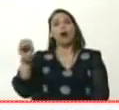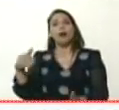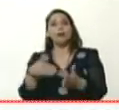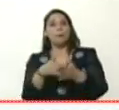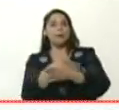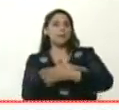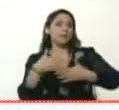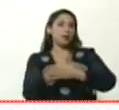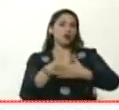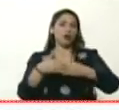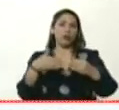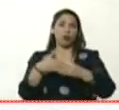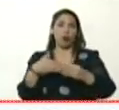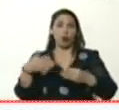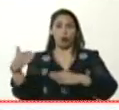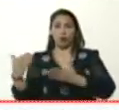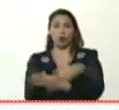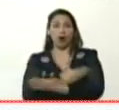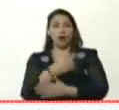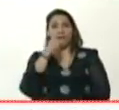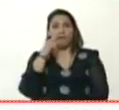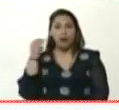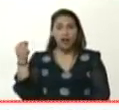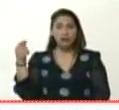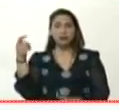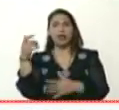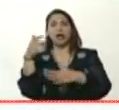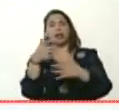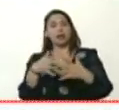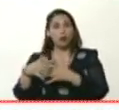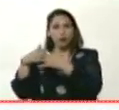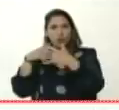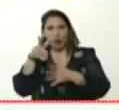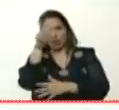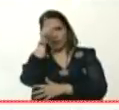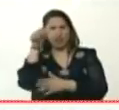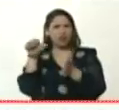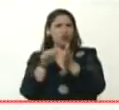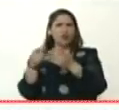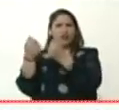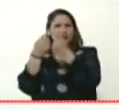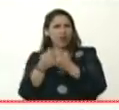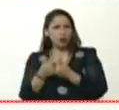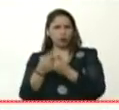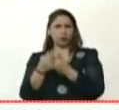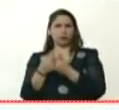lo robaron los gobiernos de Francia, de Estados Unidos, de Alemania, todos ellos. ¿Dónde está esa plata?